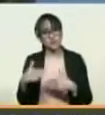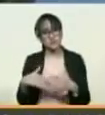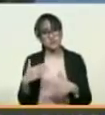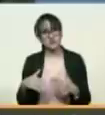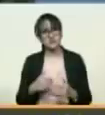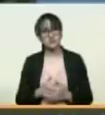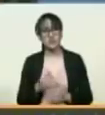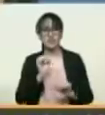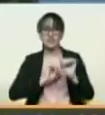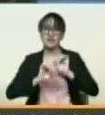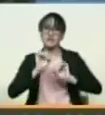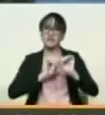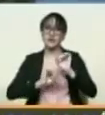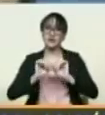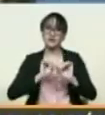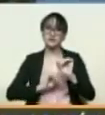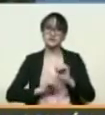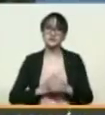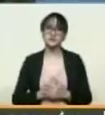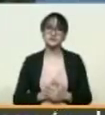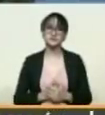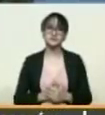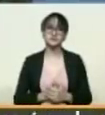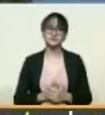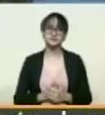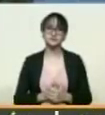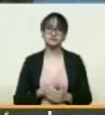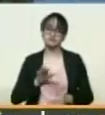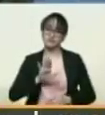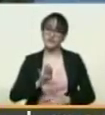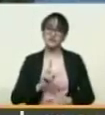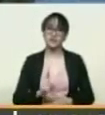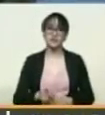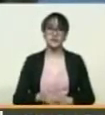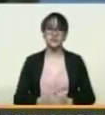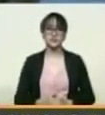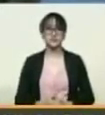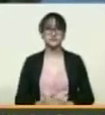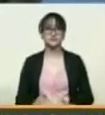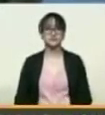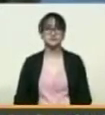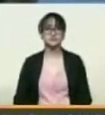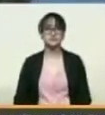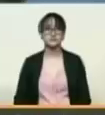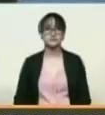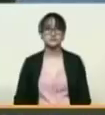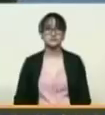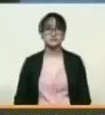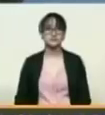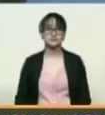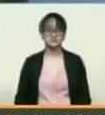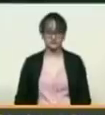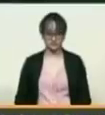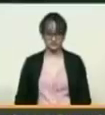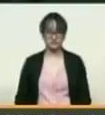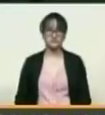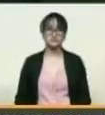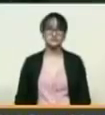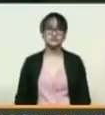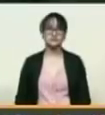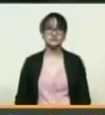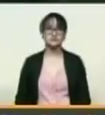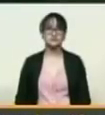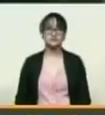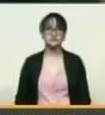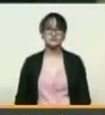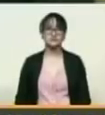a la defensa, y así será. Can you, just a follow-up, are these two being charged with corruption?